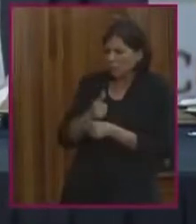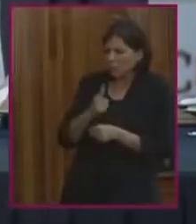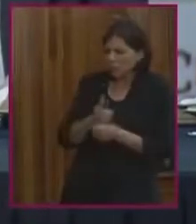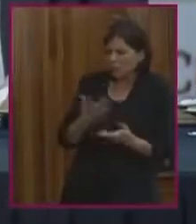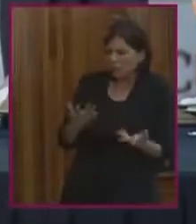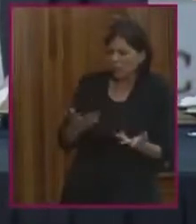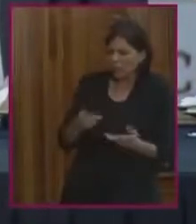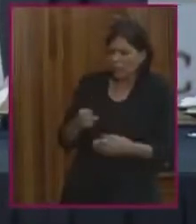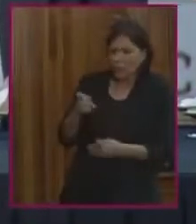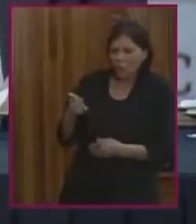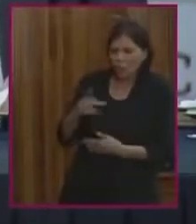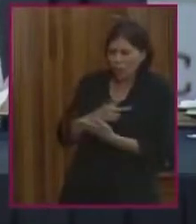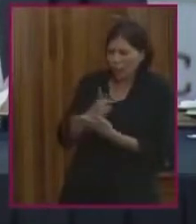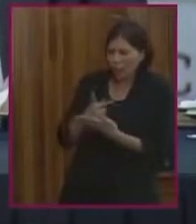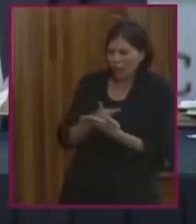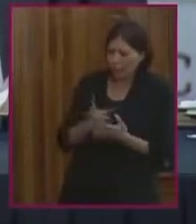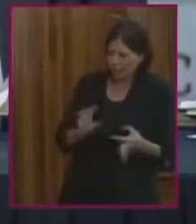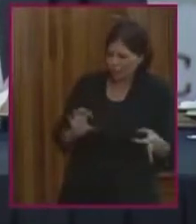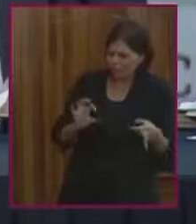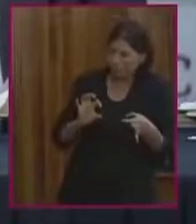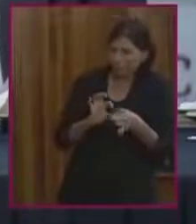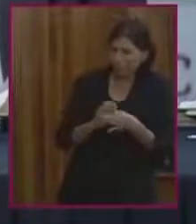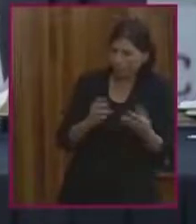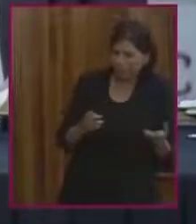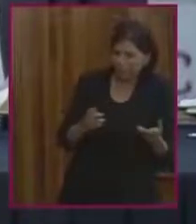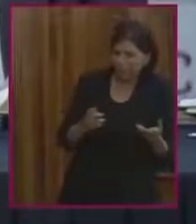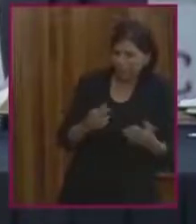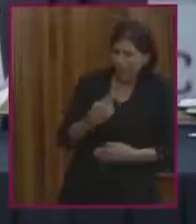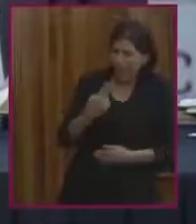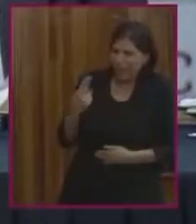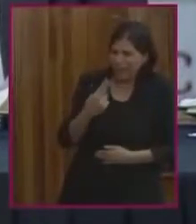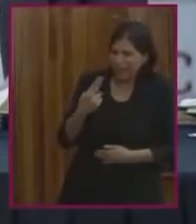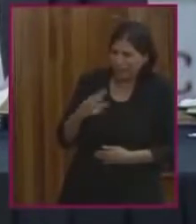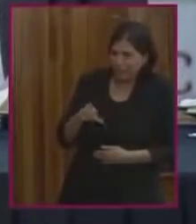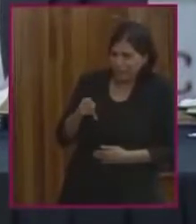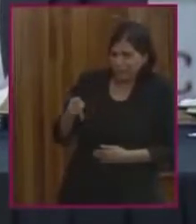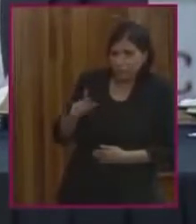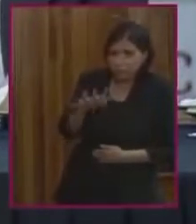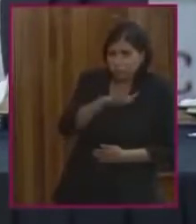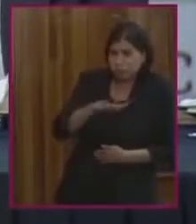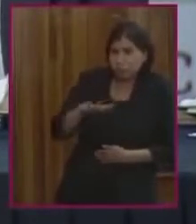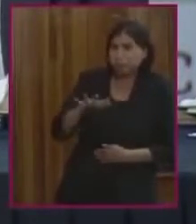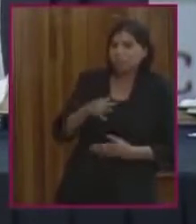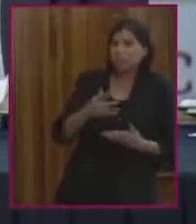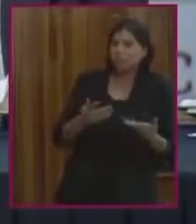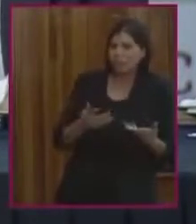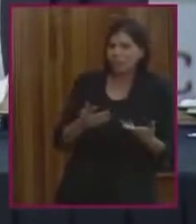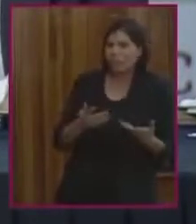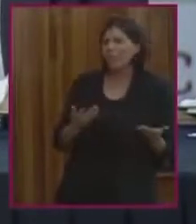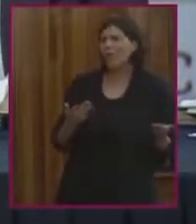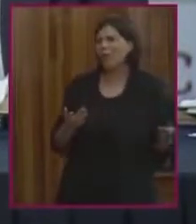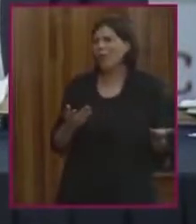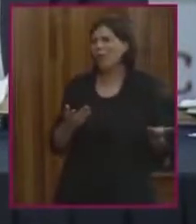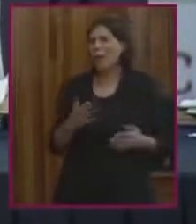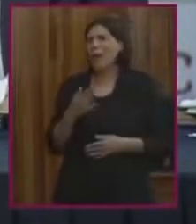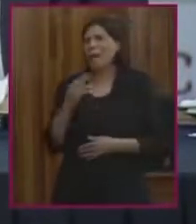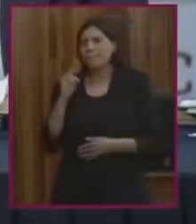planeación por qué no está acorde a las necesidades de tu población? Entonces, vemos que están cumpliendo por una